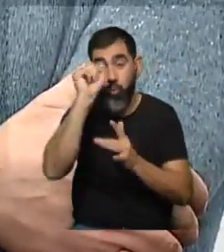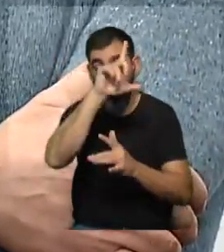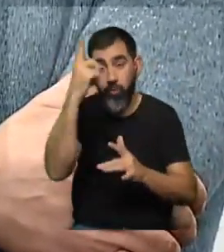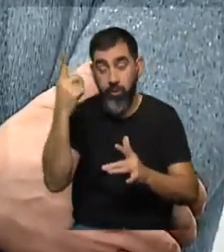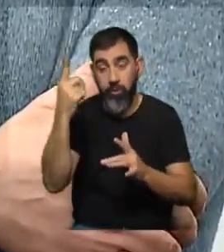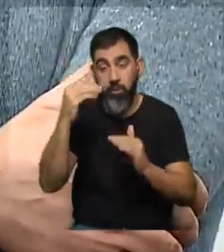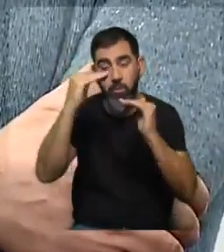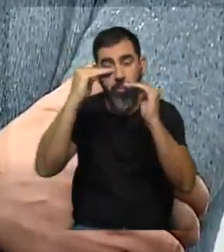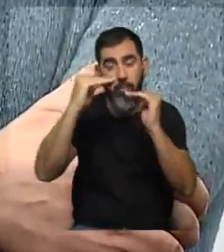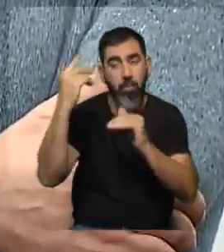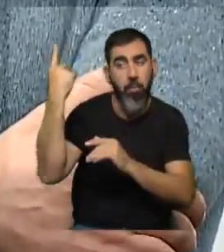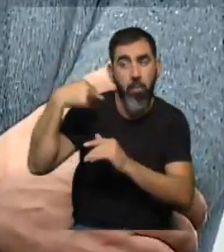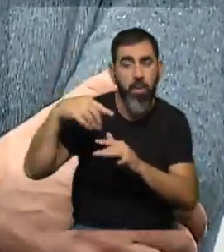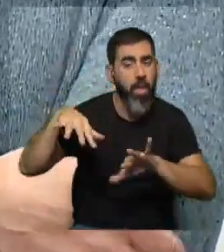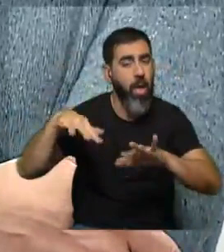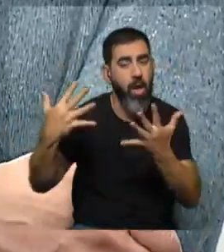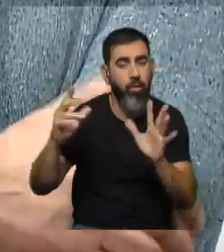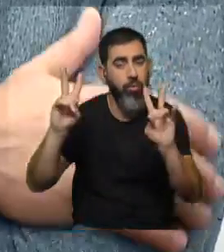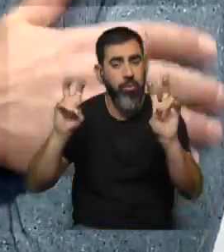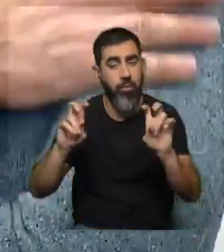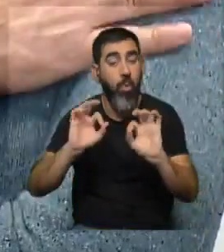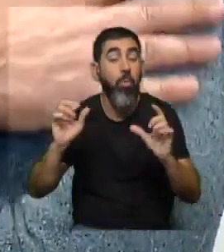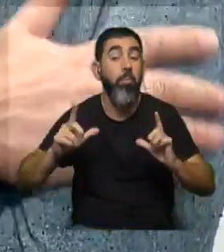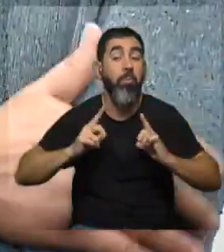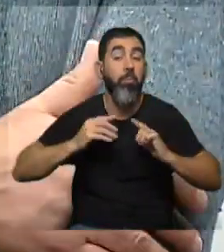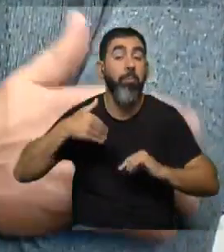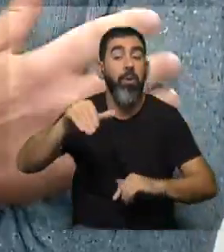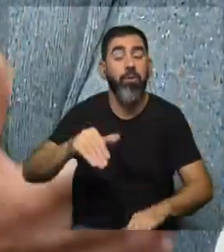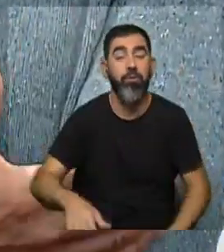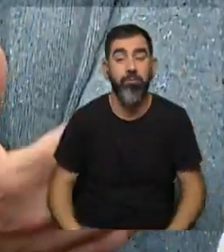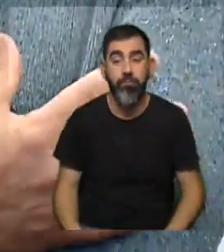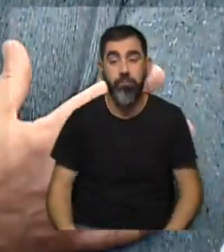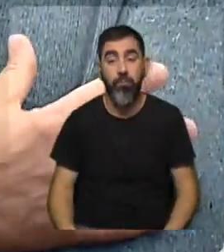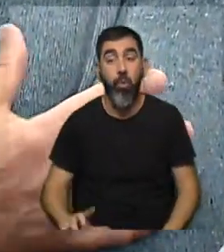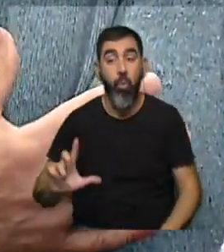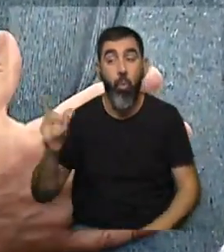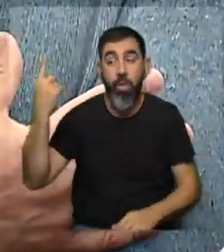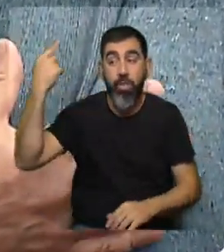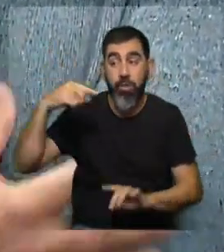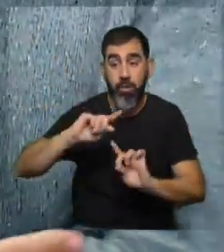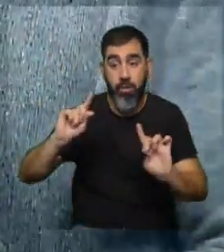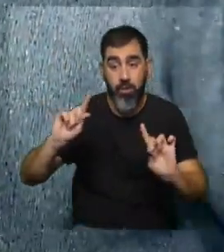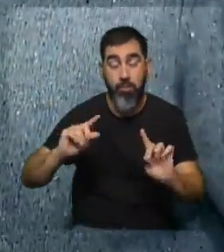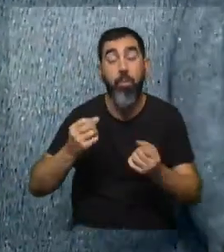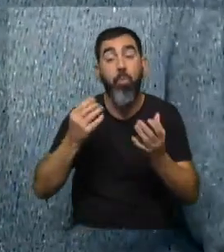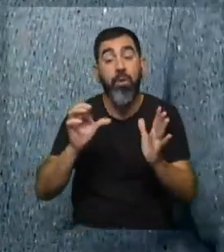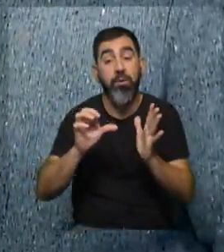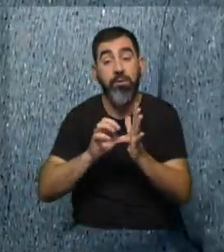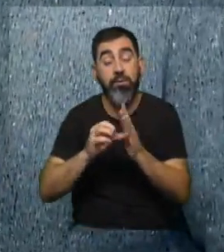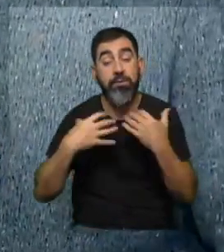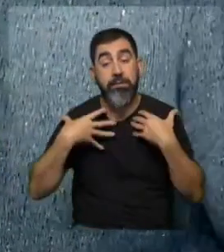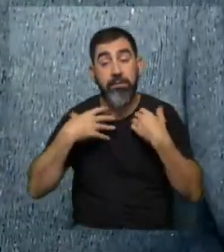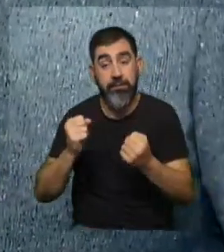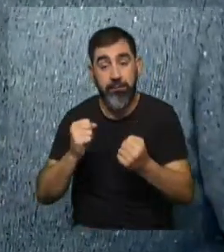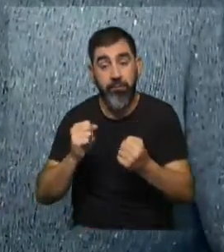Pou ha bajado alguna directiva puntual o se espera algo concreto no ha bajado porque en el del sistema de salud